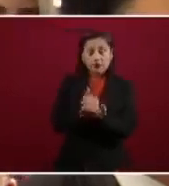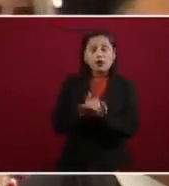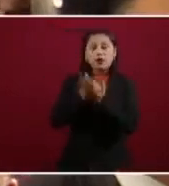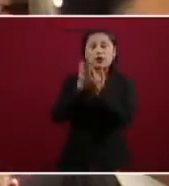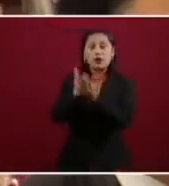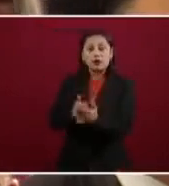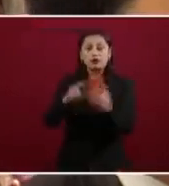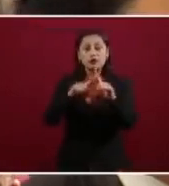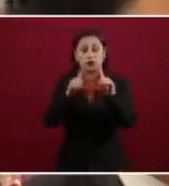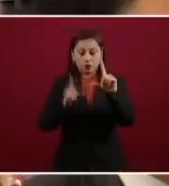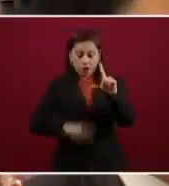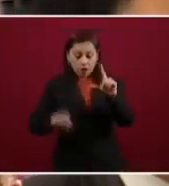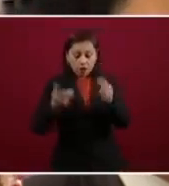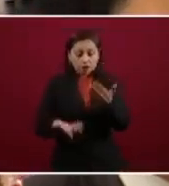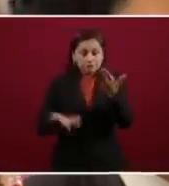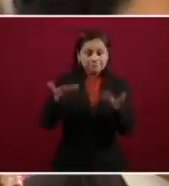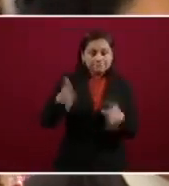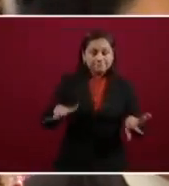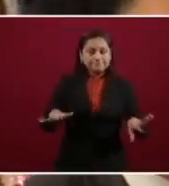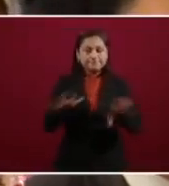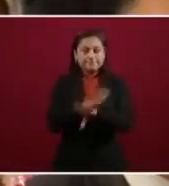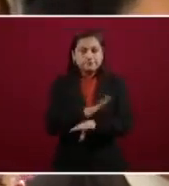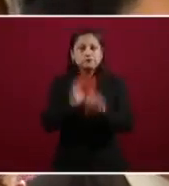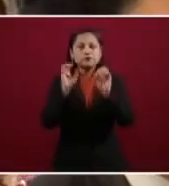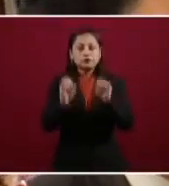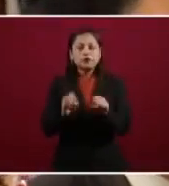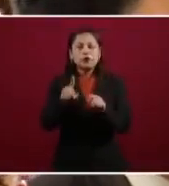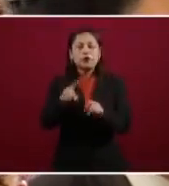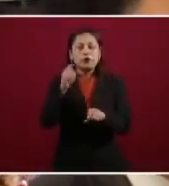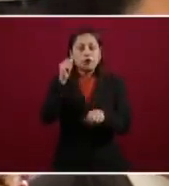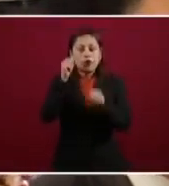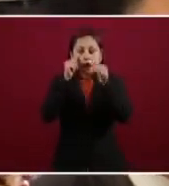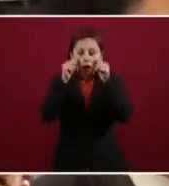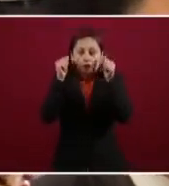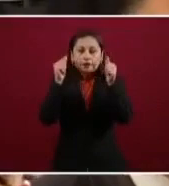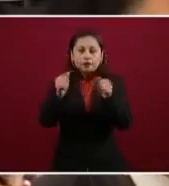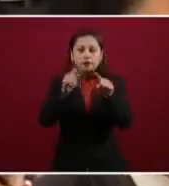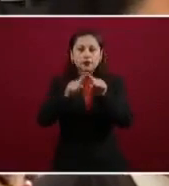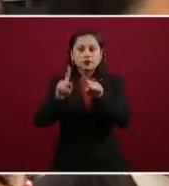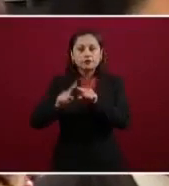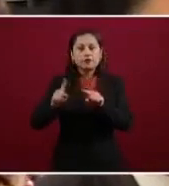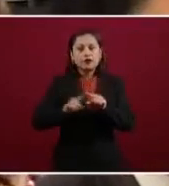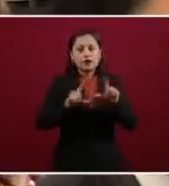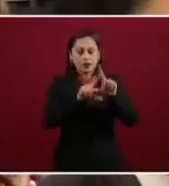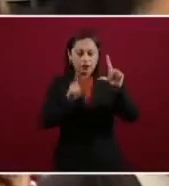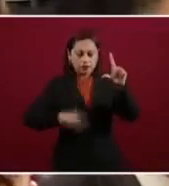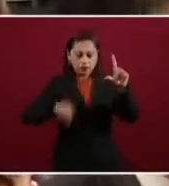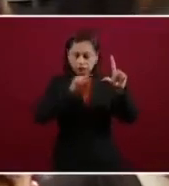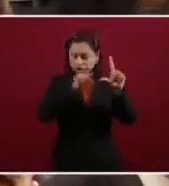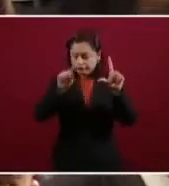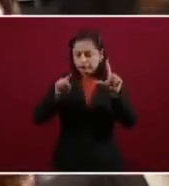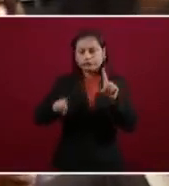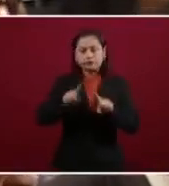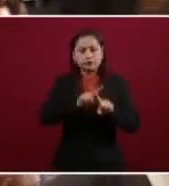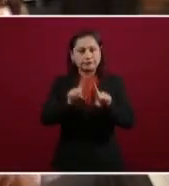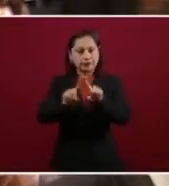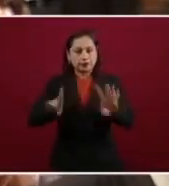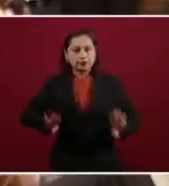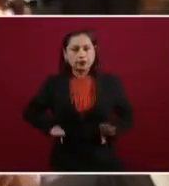supresión tomando las metas las ventajas competitivas de cada región y su visión y por otro